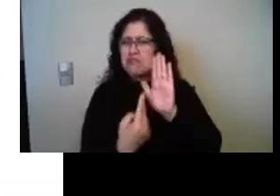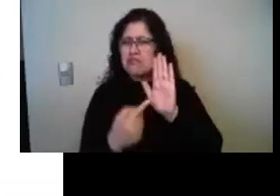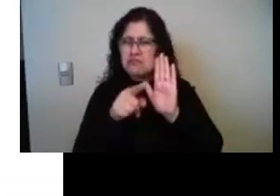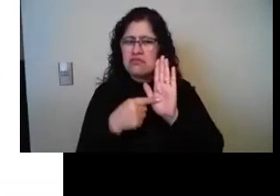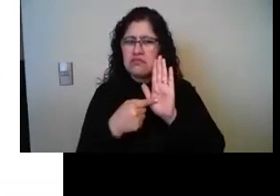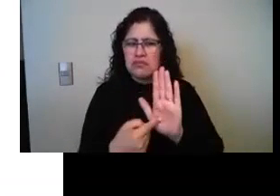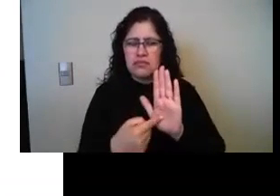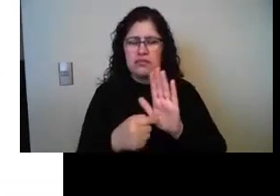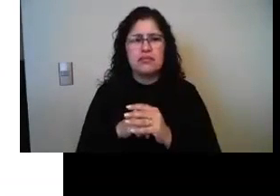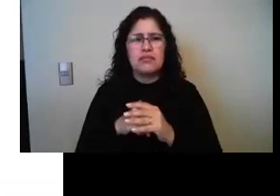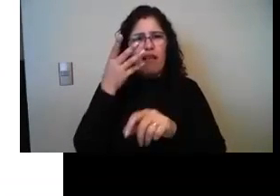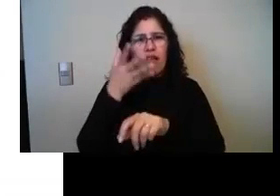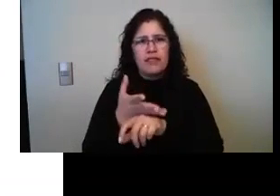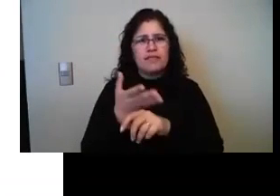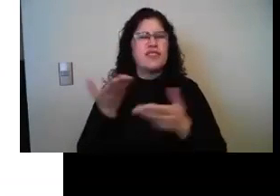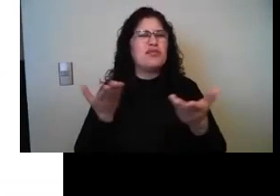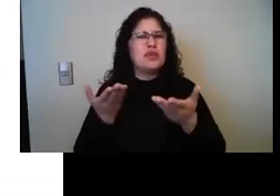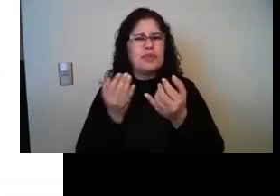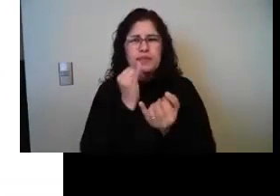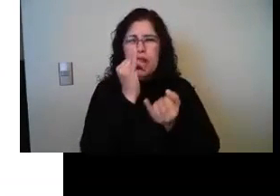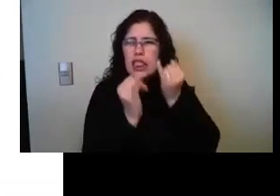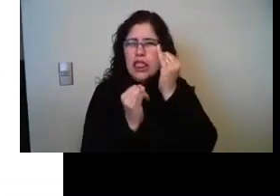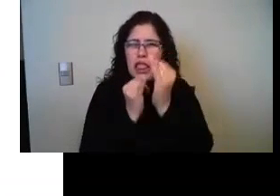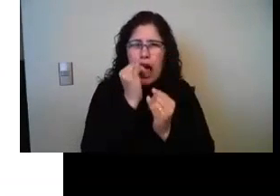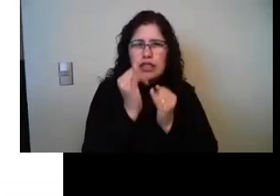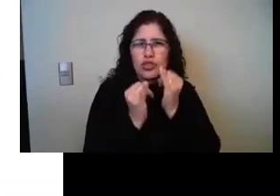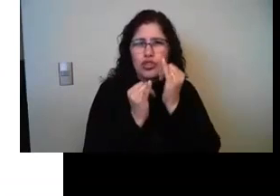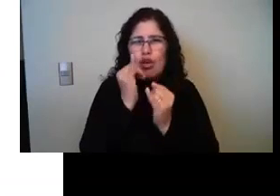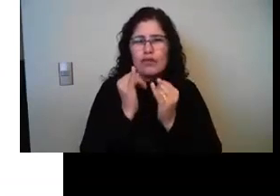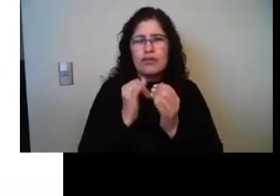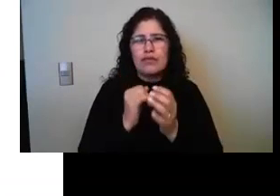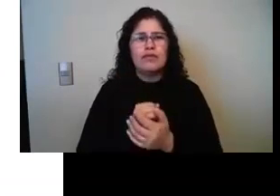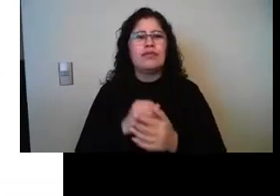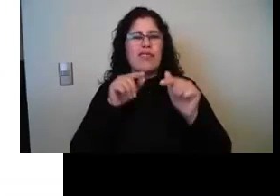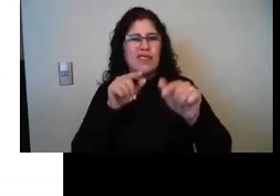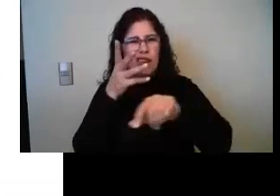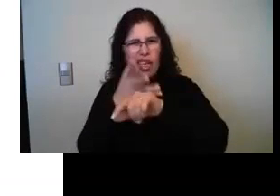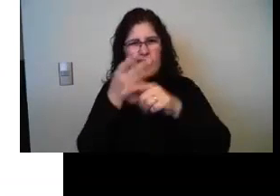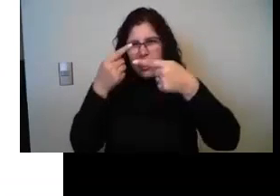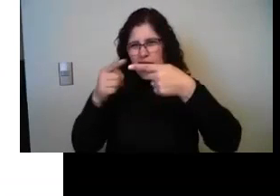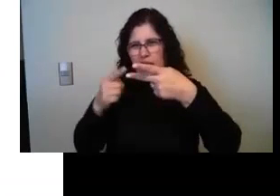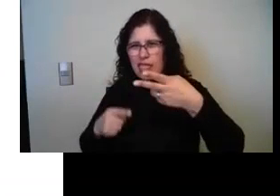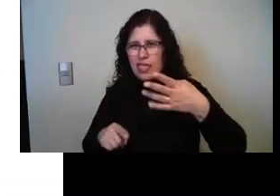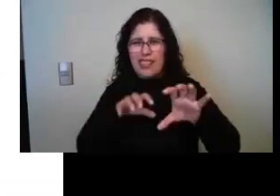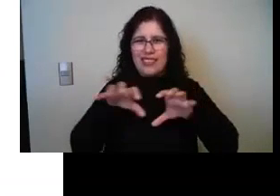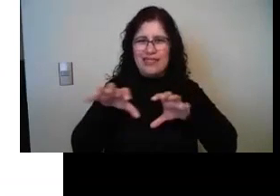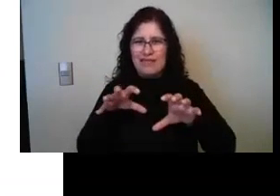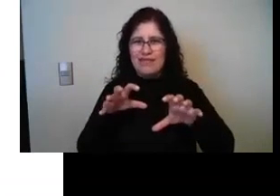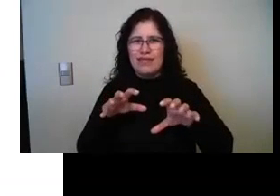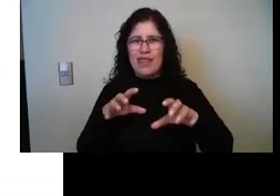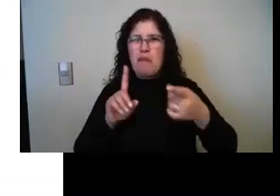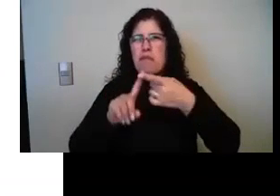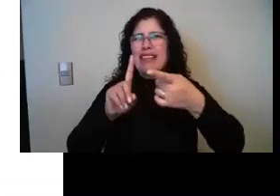interacción de distintos elementos que participan en esta vía, y en el lado